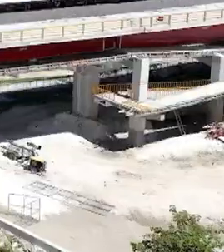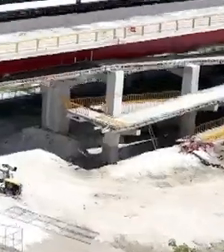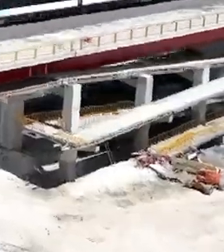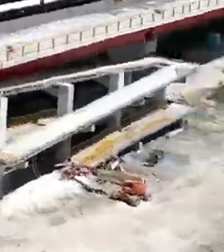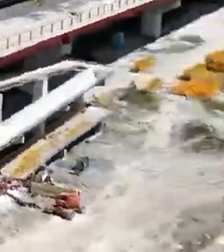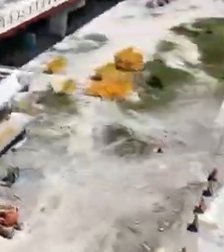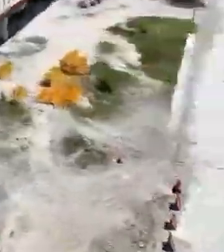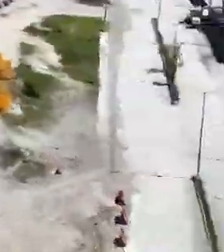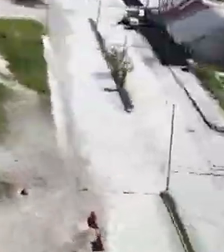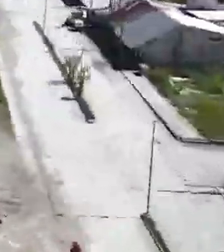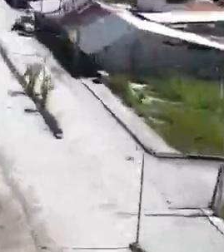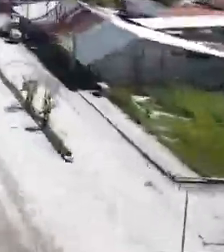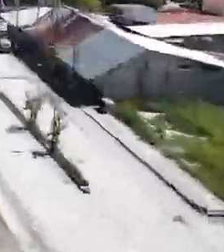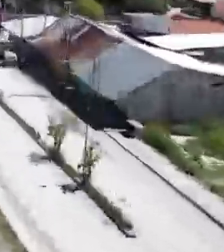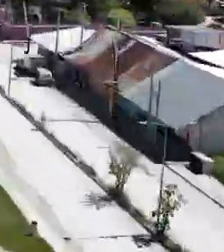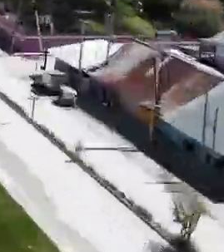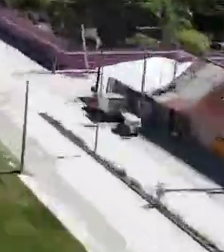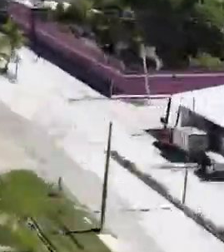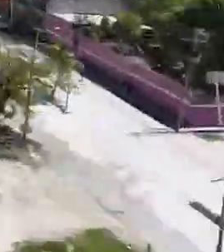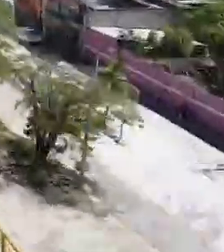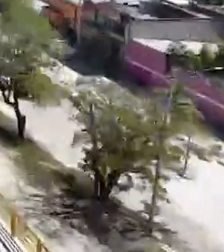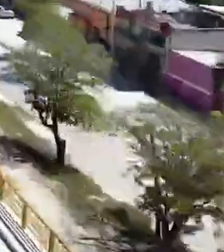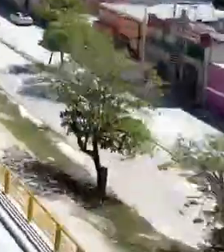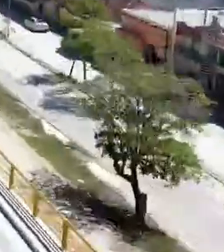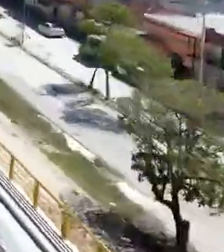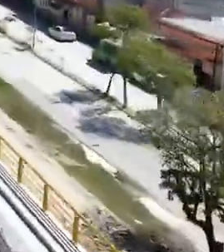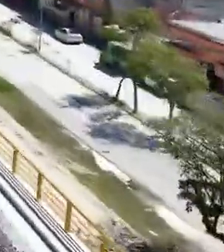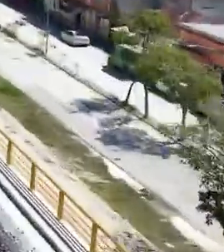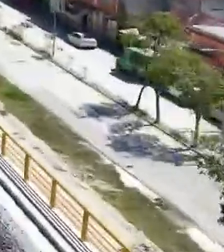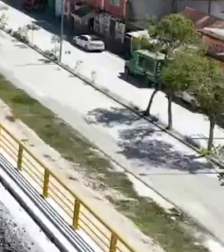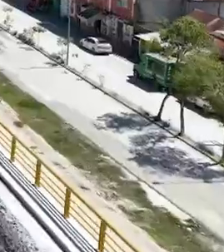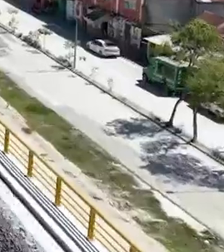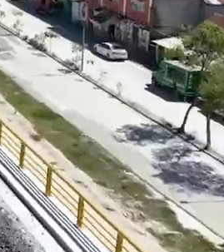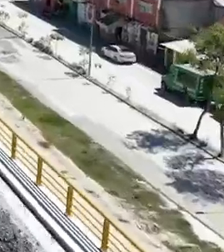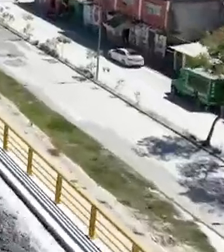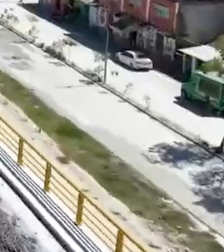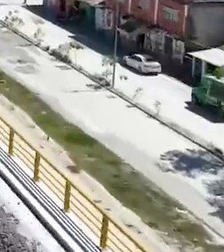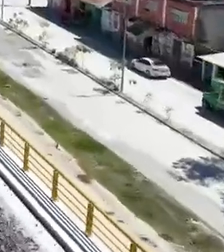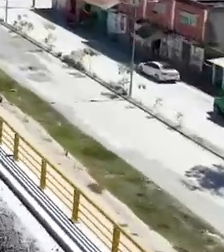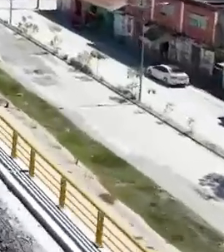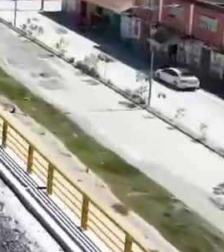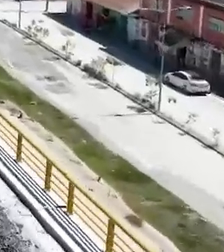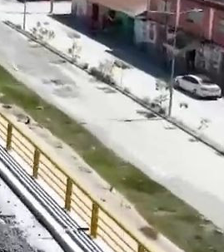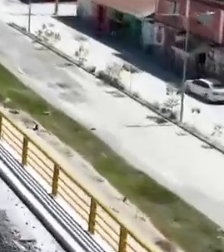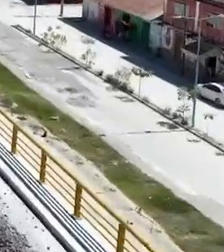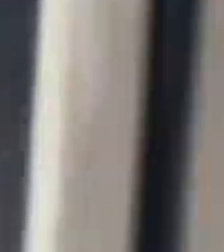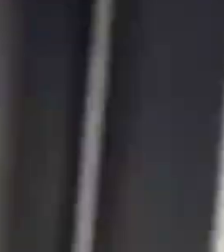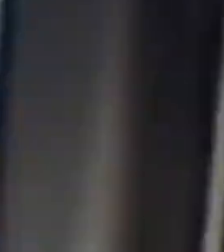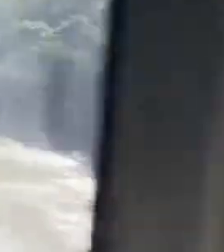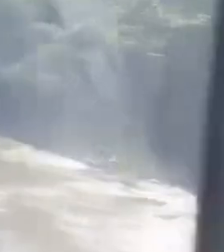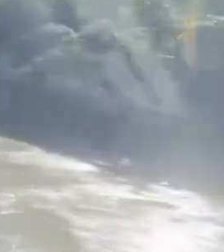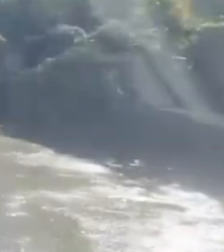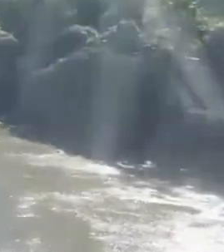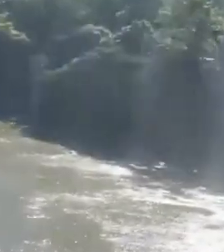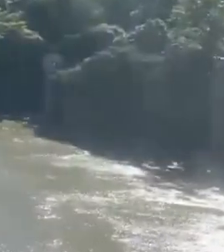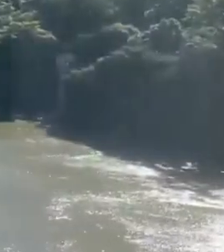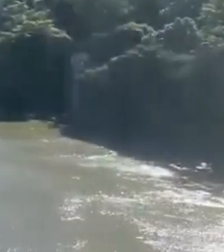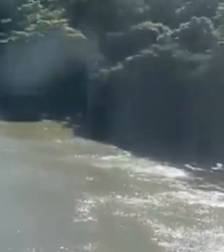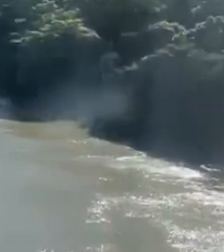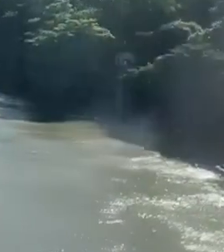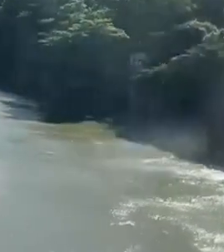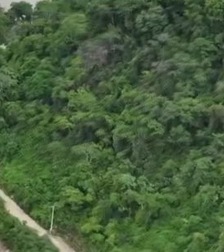en Palenque, con una estación que simboliza el respeto a la comunidad maya, que fue basada